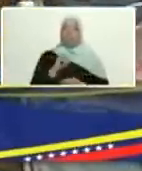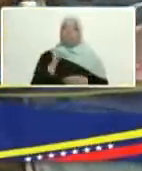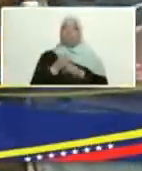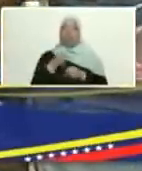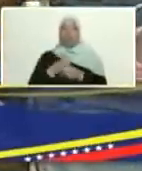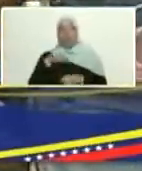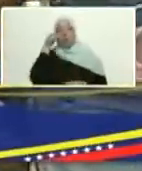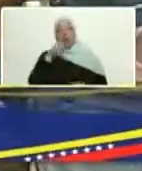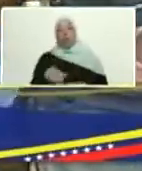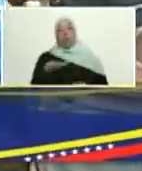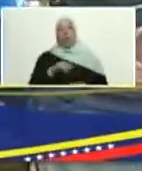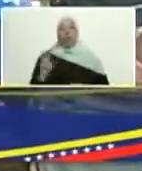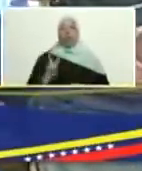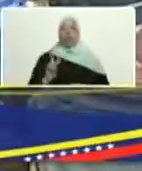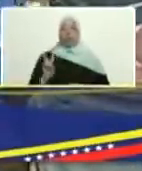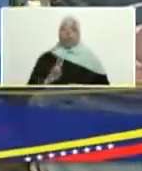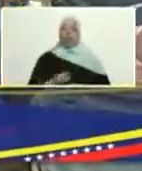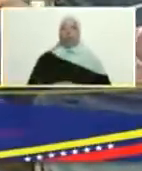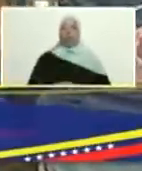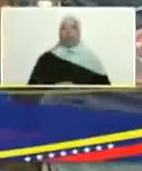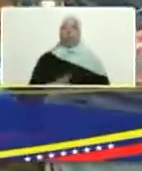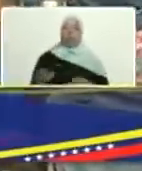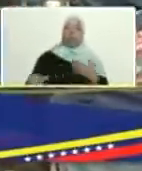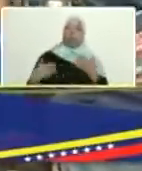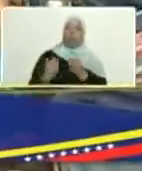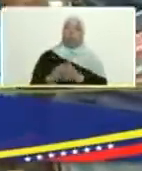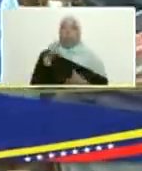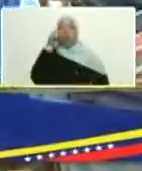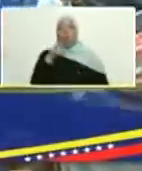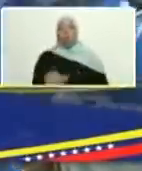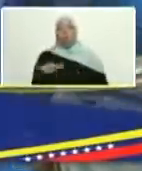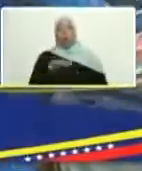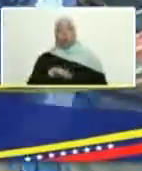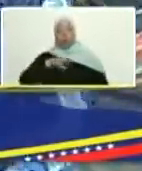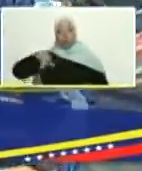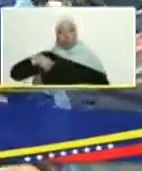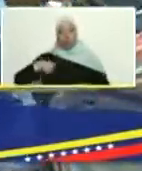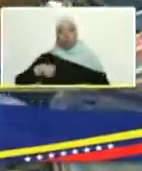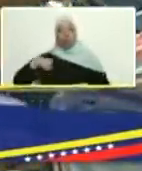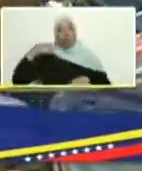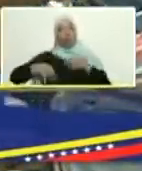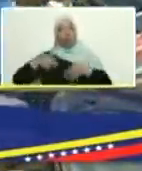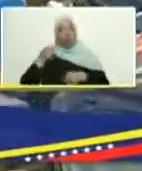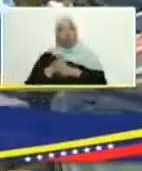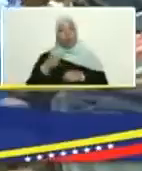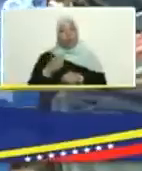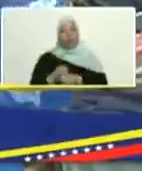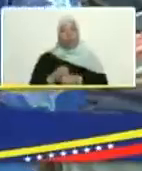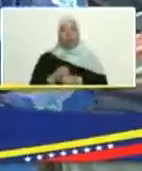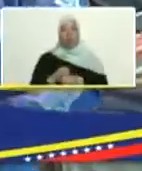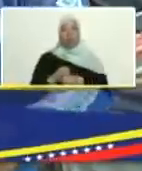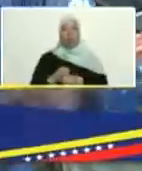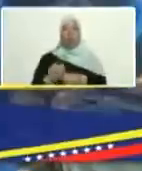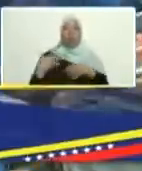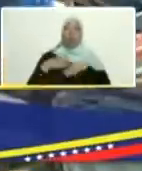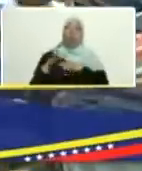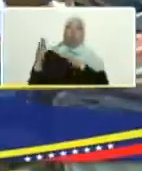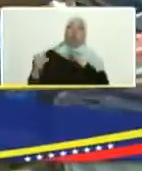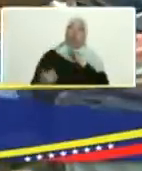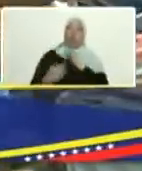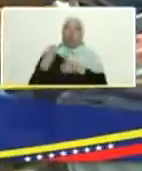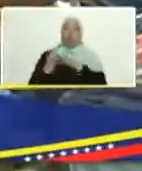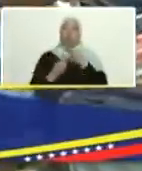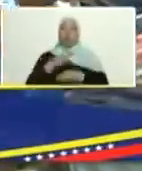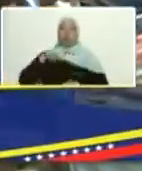al pueblo venezolano, a este pueblo que nosotros, justamente en pandemia, en bloqueo, tenía